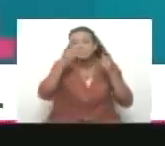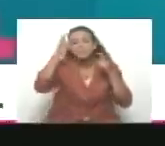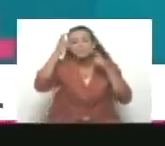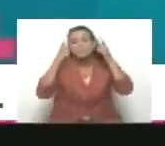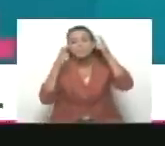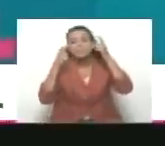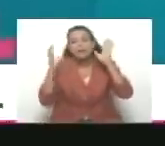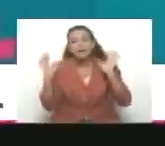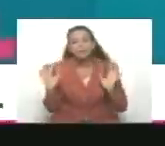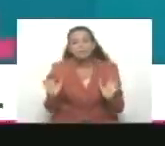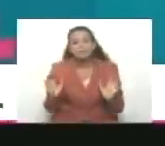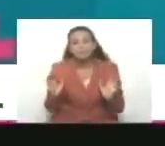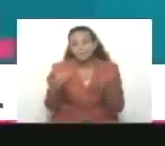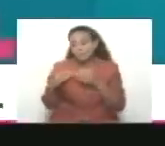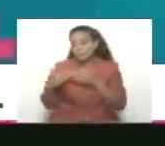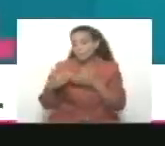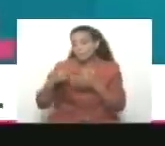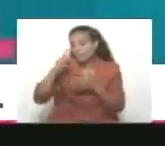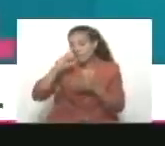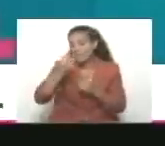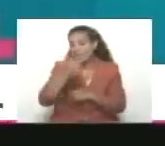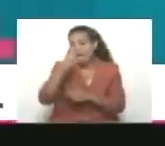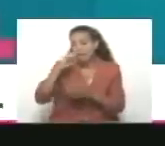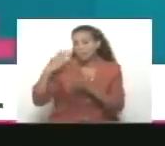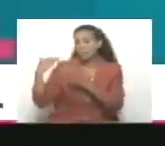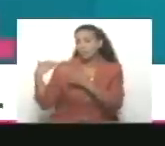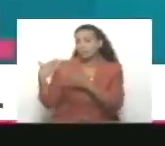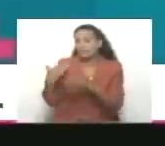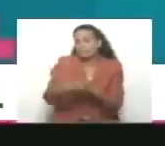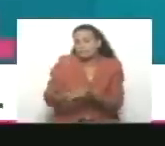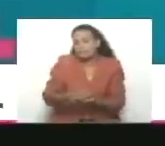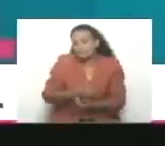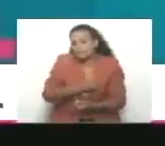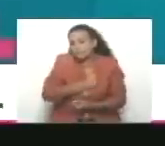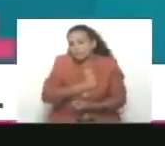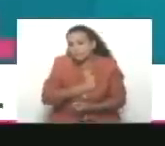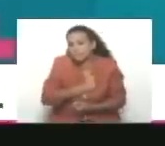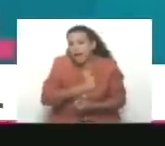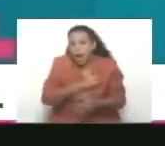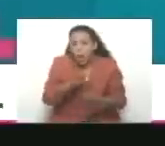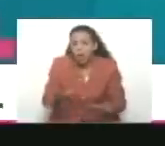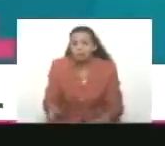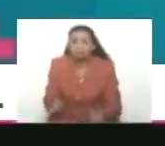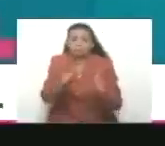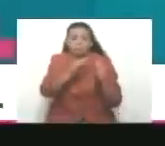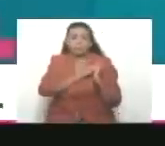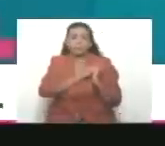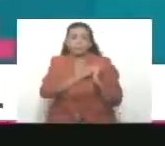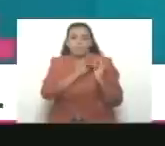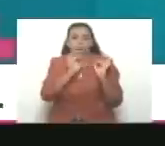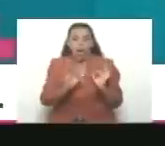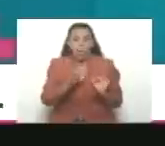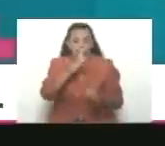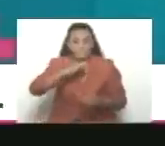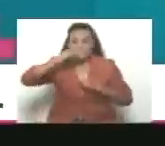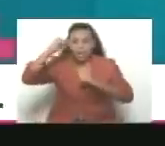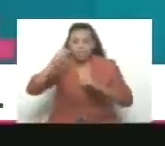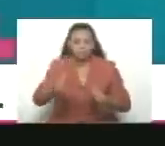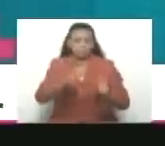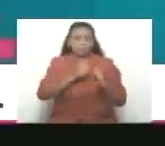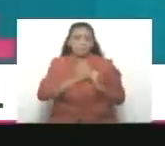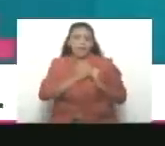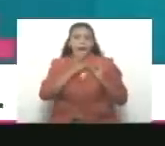Hugo Rafael Chávez fría recibir las riendas de la patria y llevar adelante nuestro